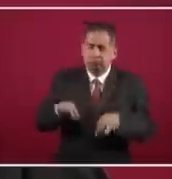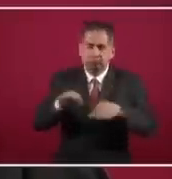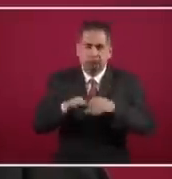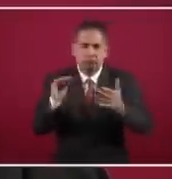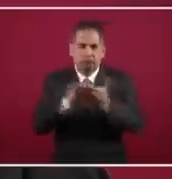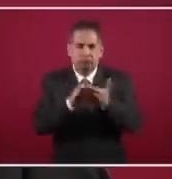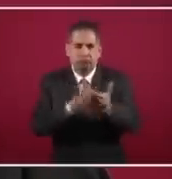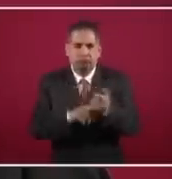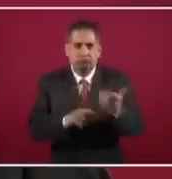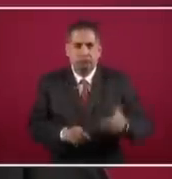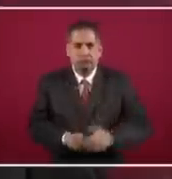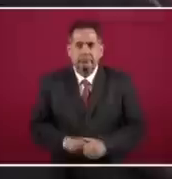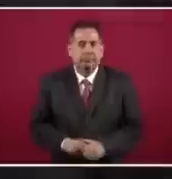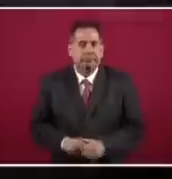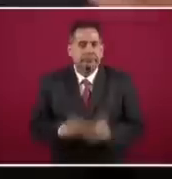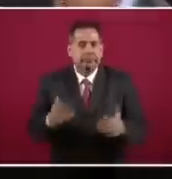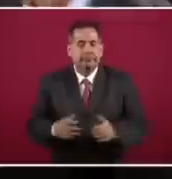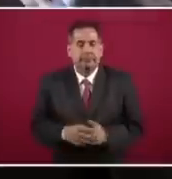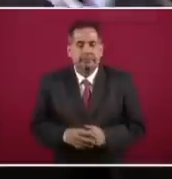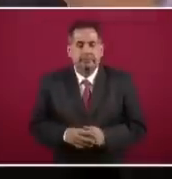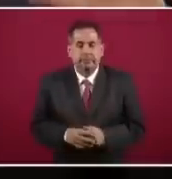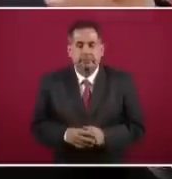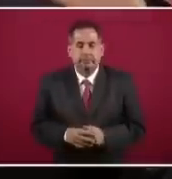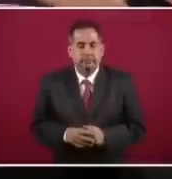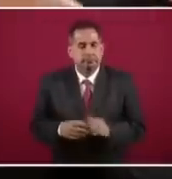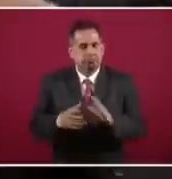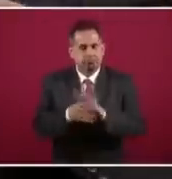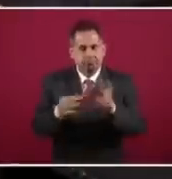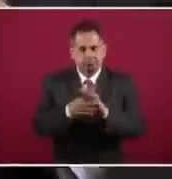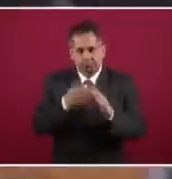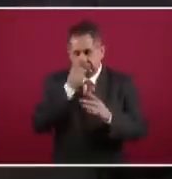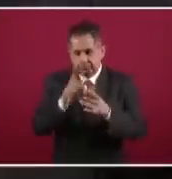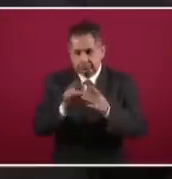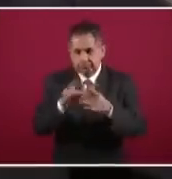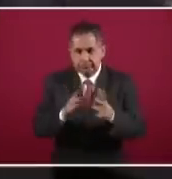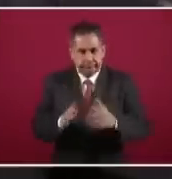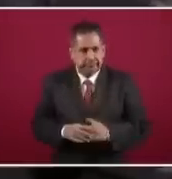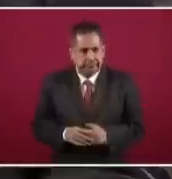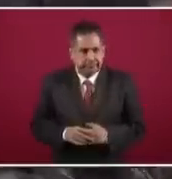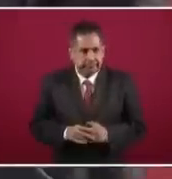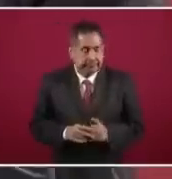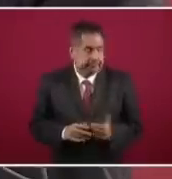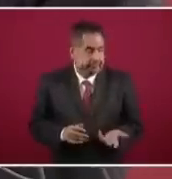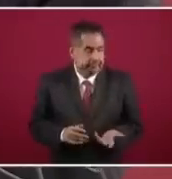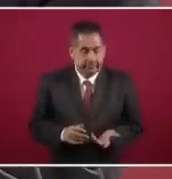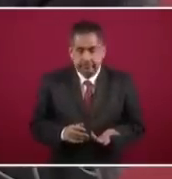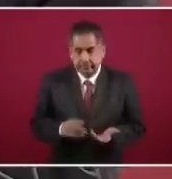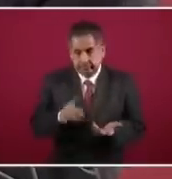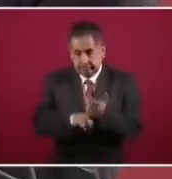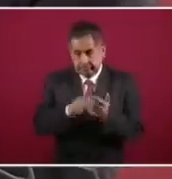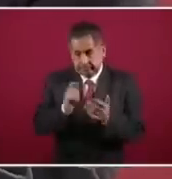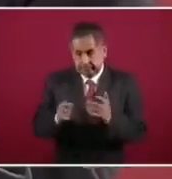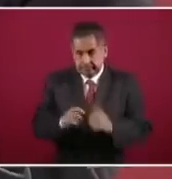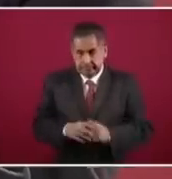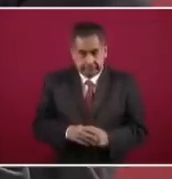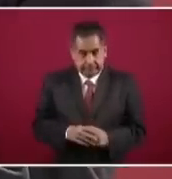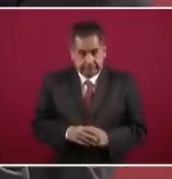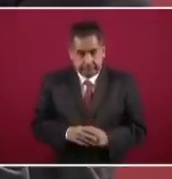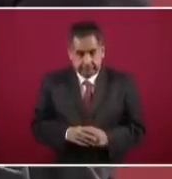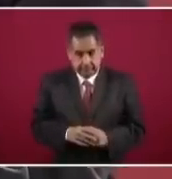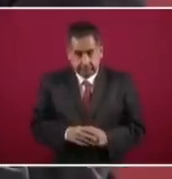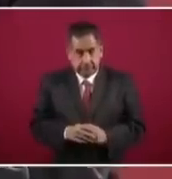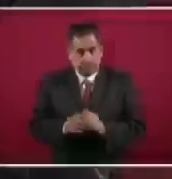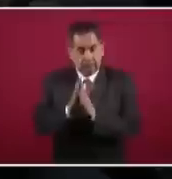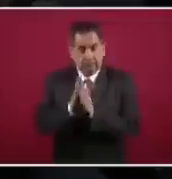importantes. Entonces, lo dijimos en su momento, incluso en el